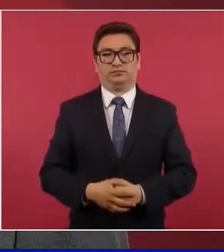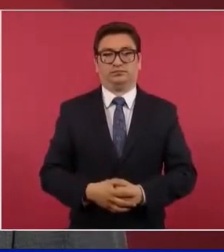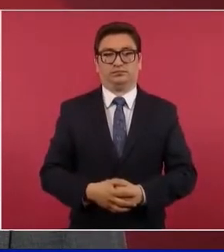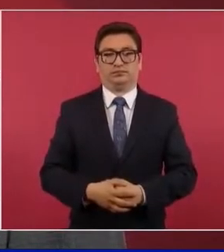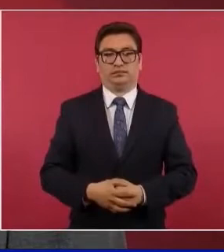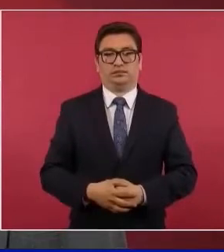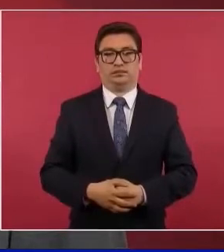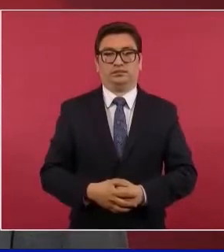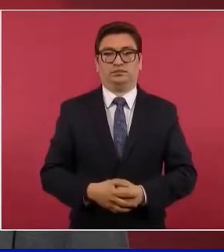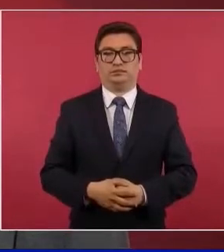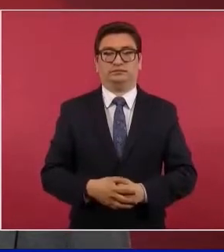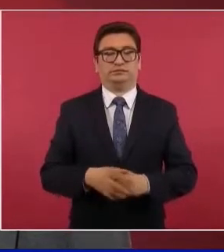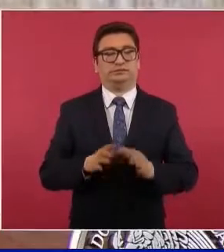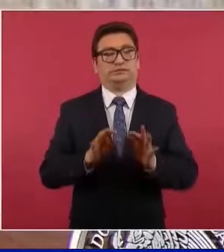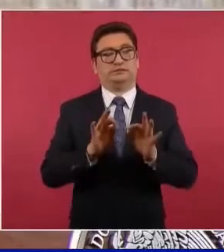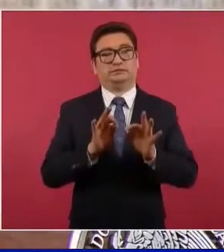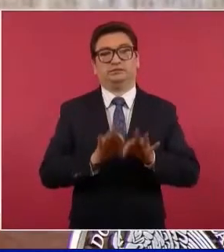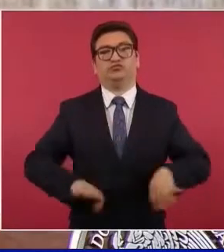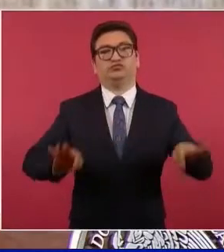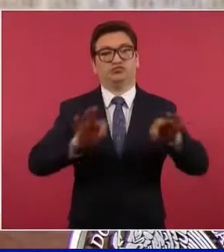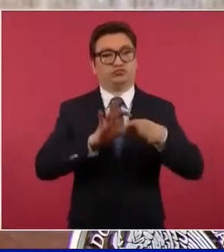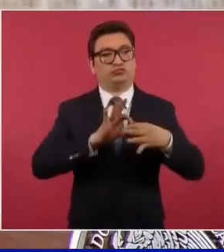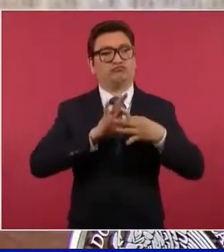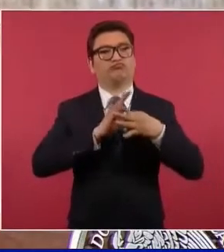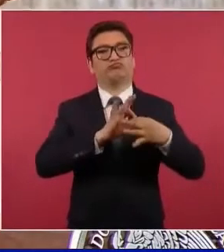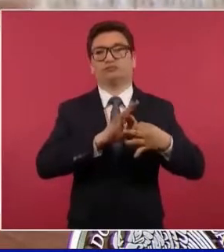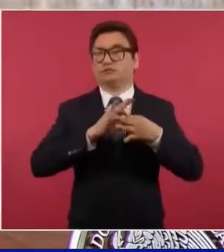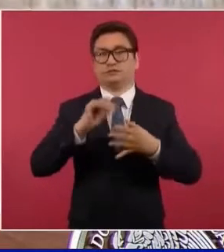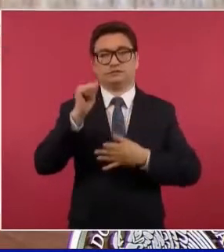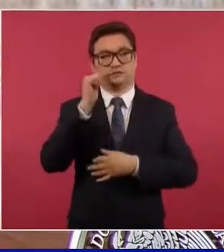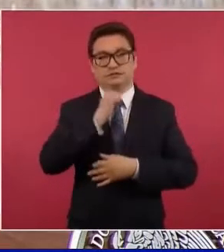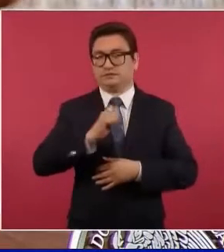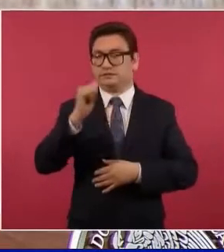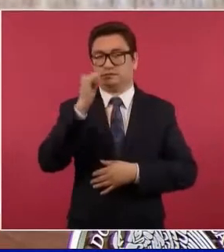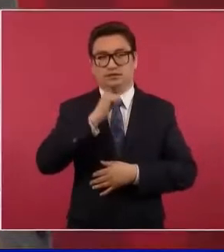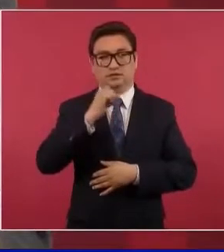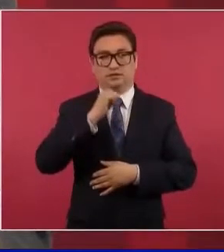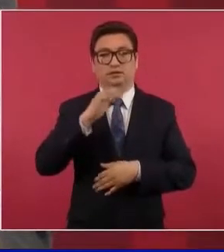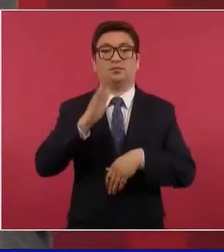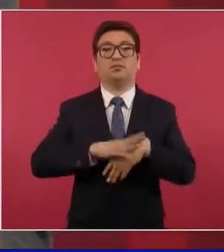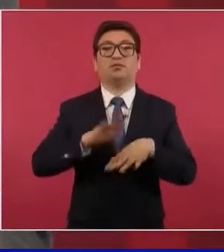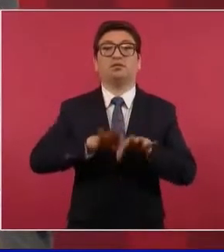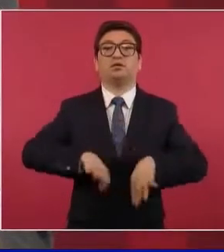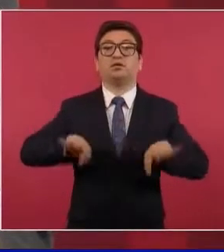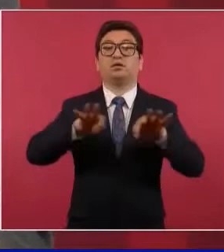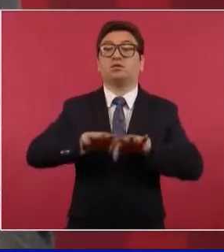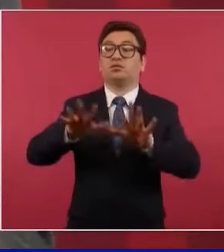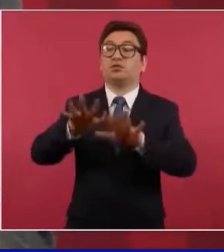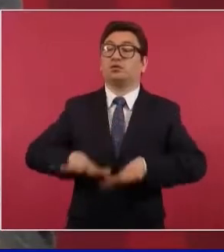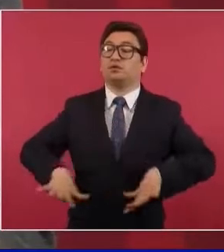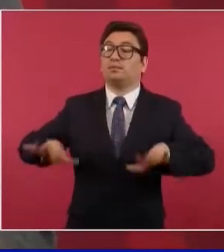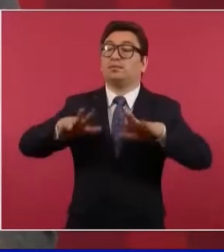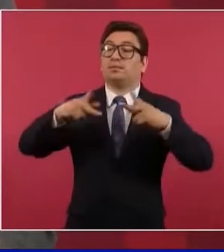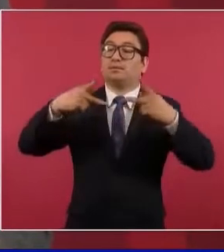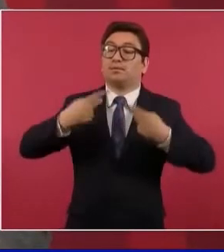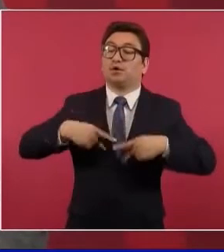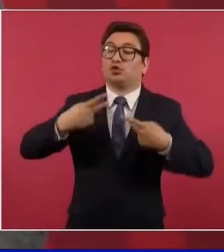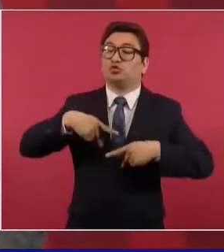Es muy importante siempre poner por delante el interés de la gente, el interés del pueblo.